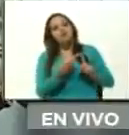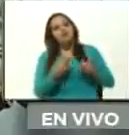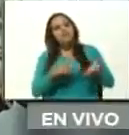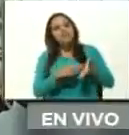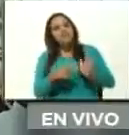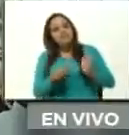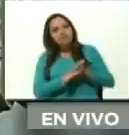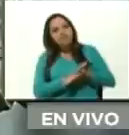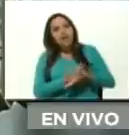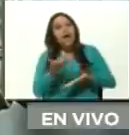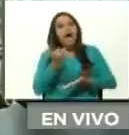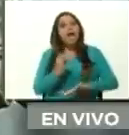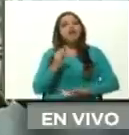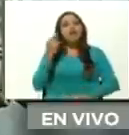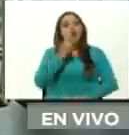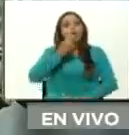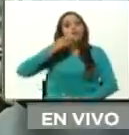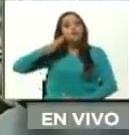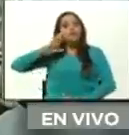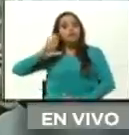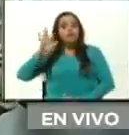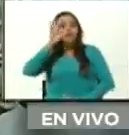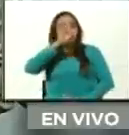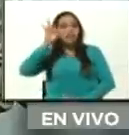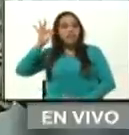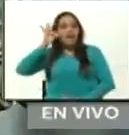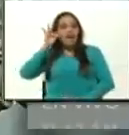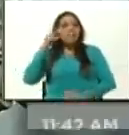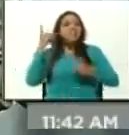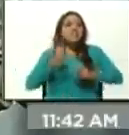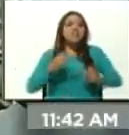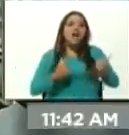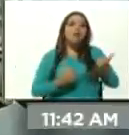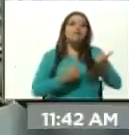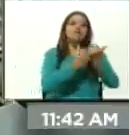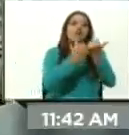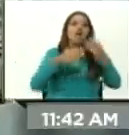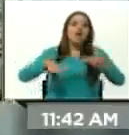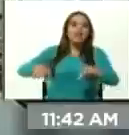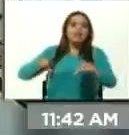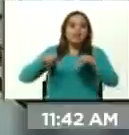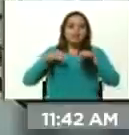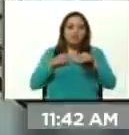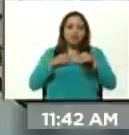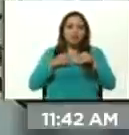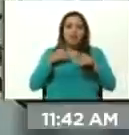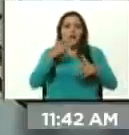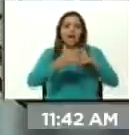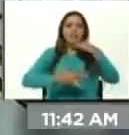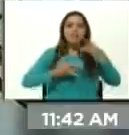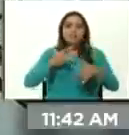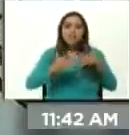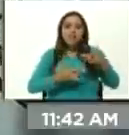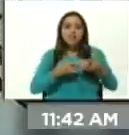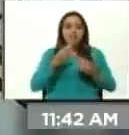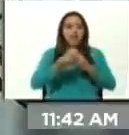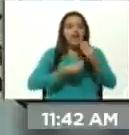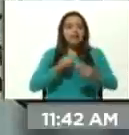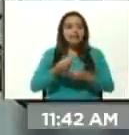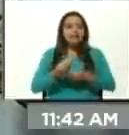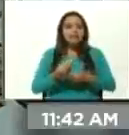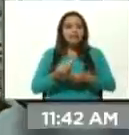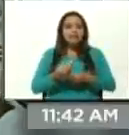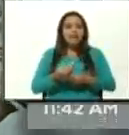Que existe un compromiso de la Fiscalía de apoyar y reconocer las actuaciones de la